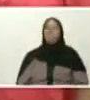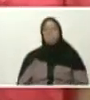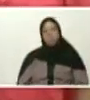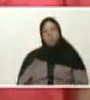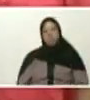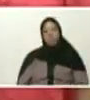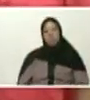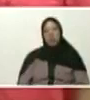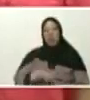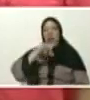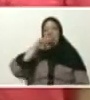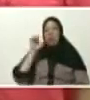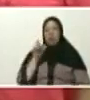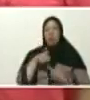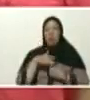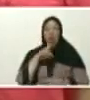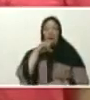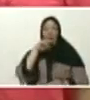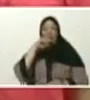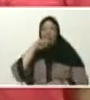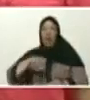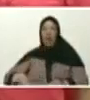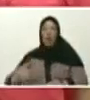con el egocentrismo.